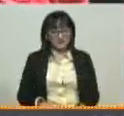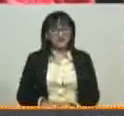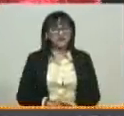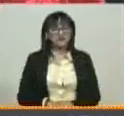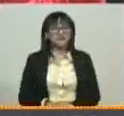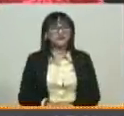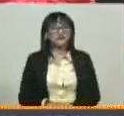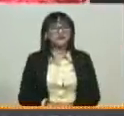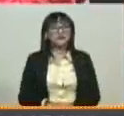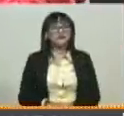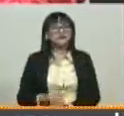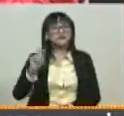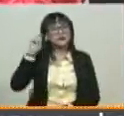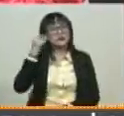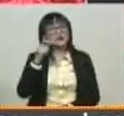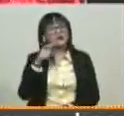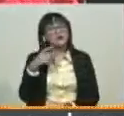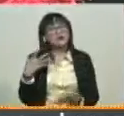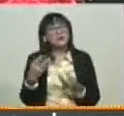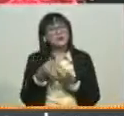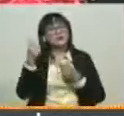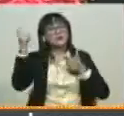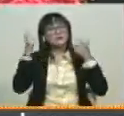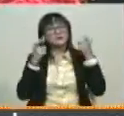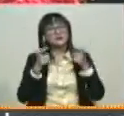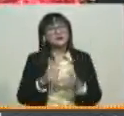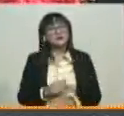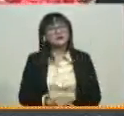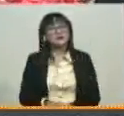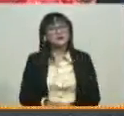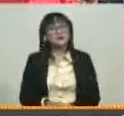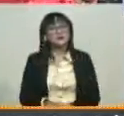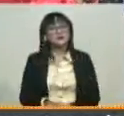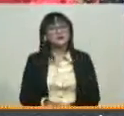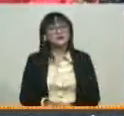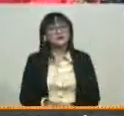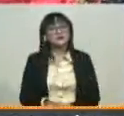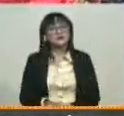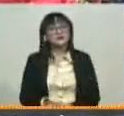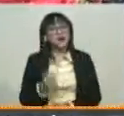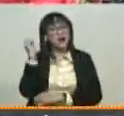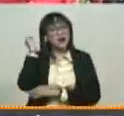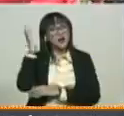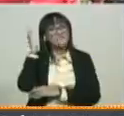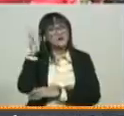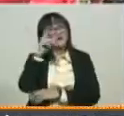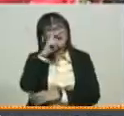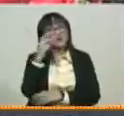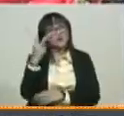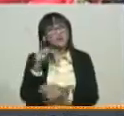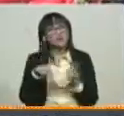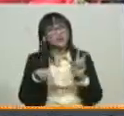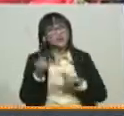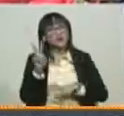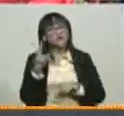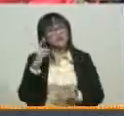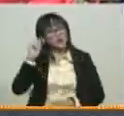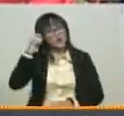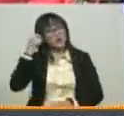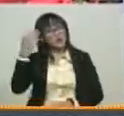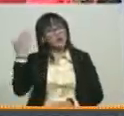Yo recuerdo cuando acompañamos a Chávez aquel acto de campaña en el año 2012, ¿se